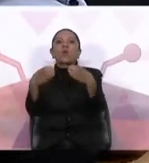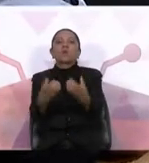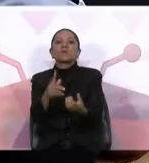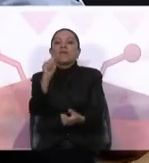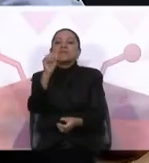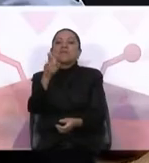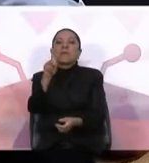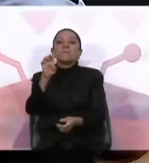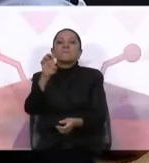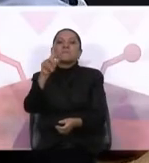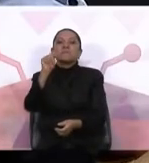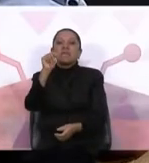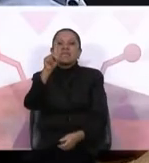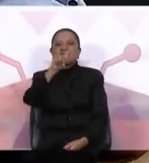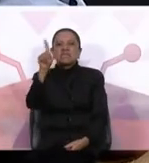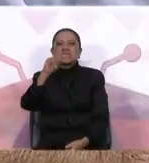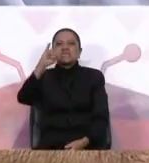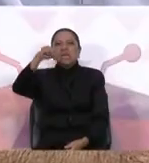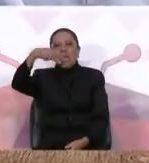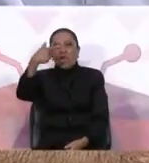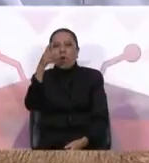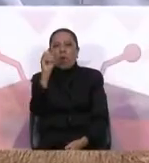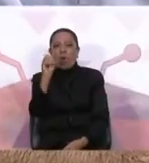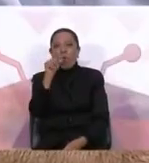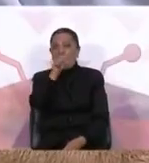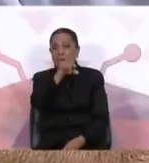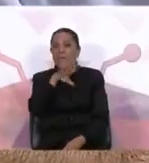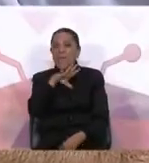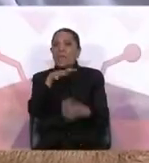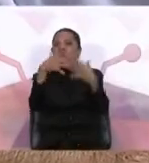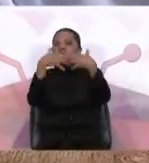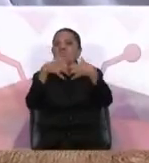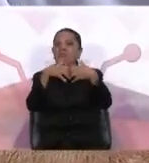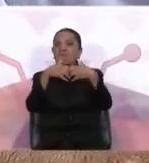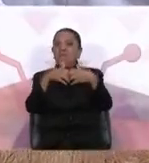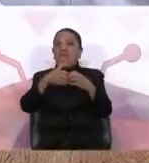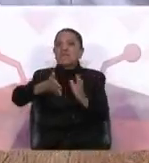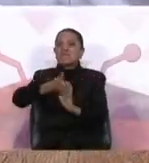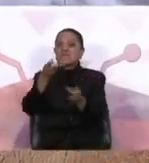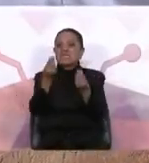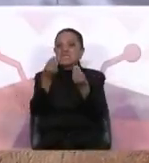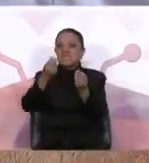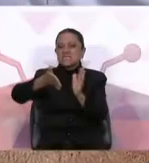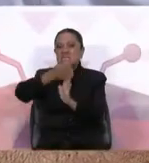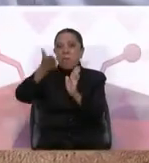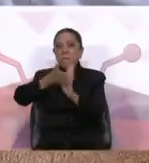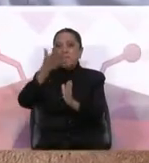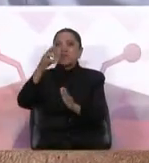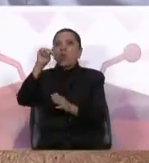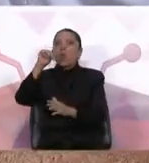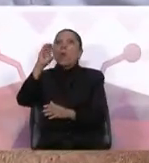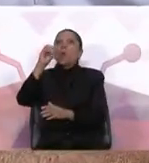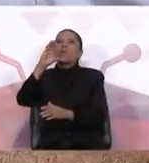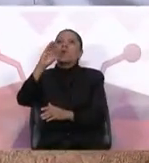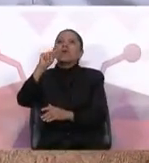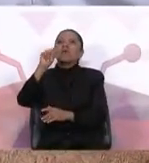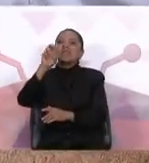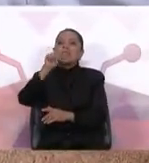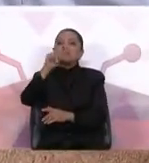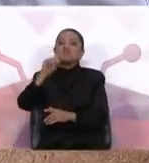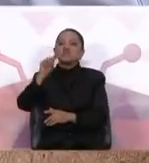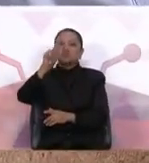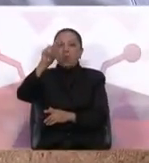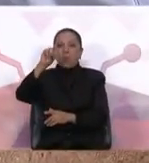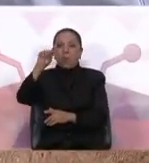la fábrica de cementos moctezuma está demostrado que de manera irresponsable permitido por el